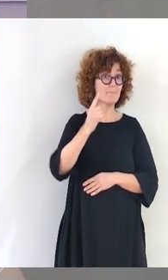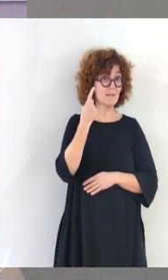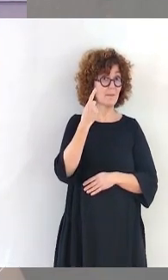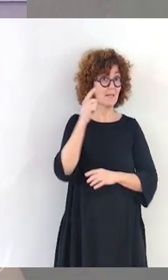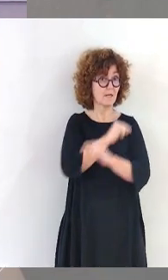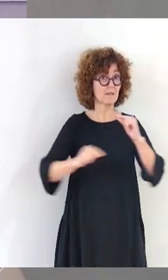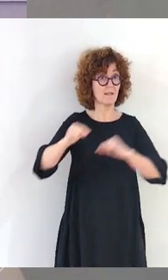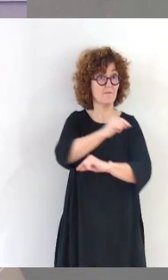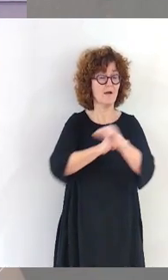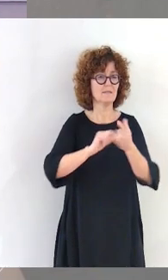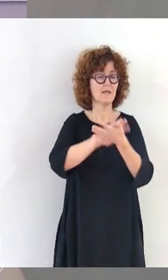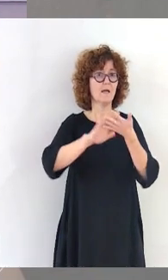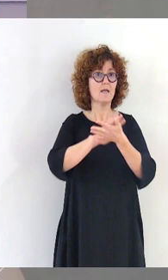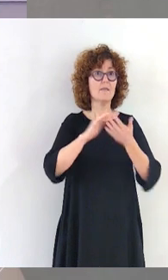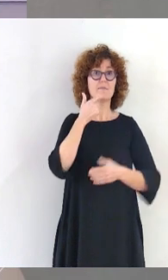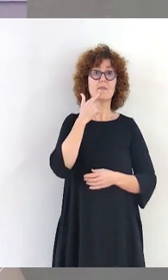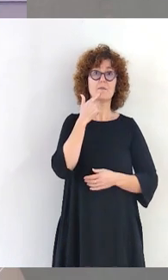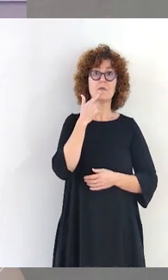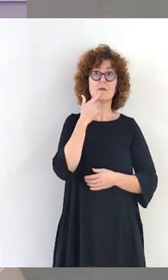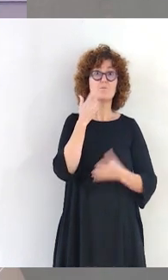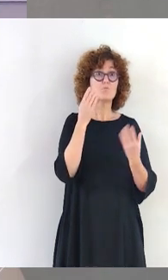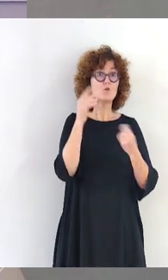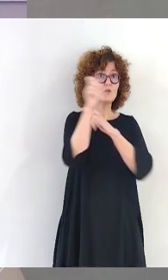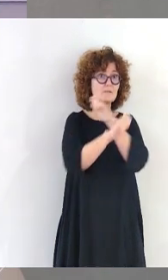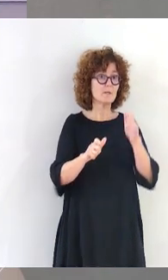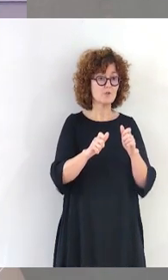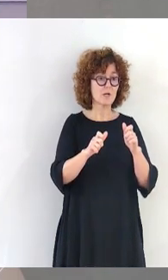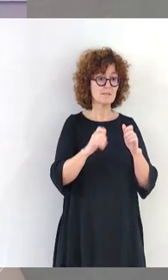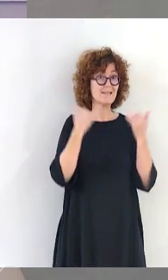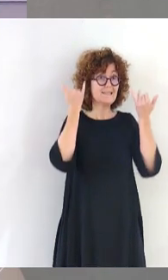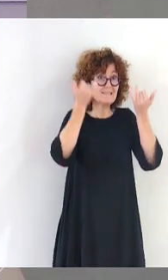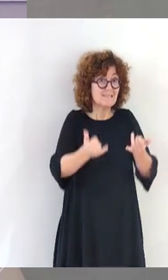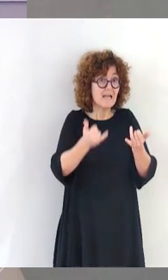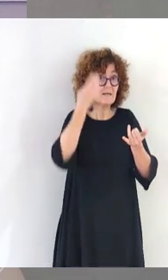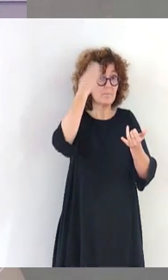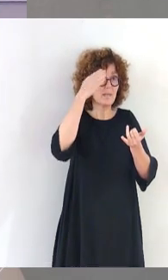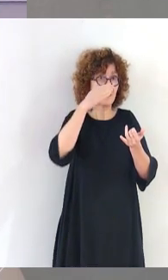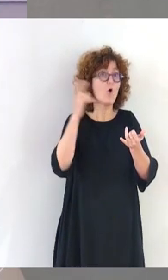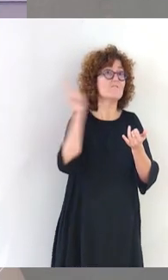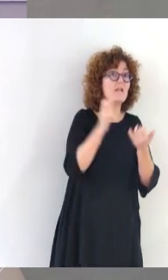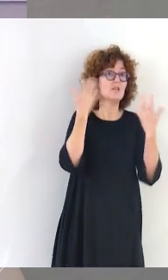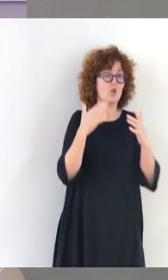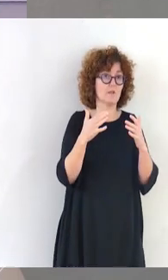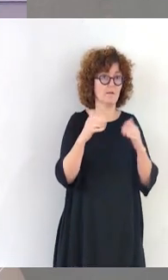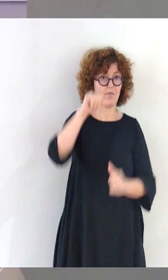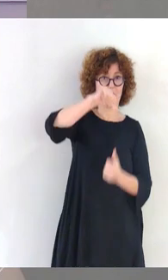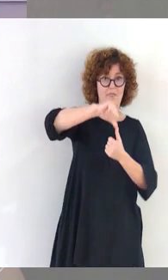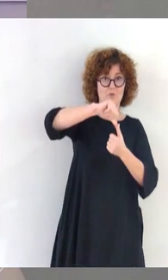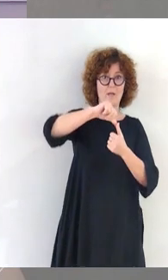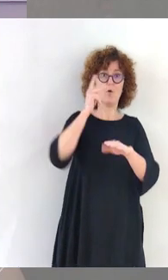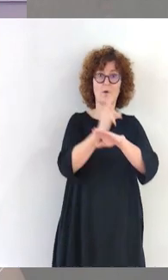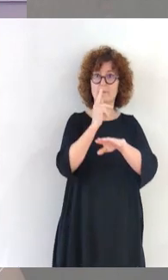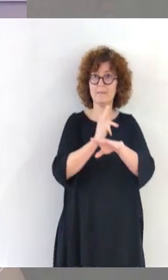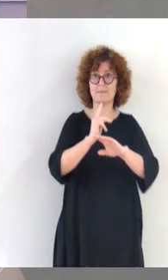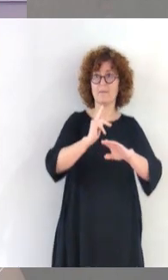panel una parte sustancial de las personas que están llegando a México proceden de el corredor Seco de Centroamérica Guatemala El